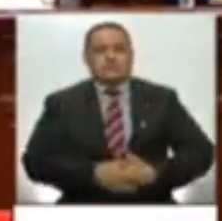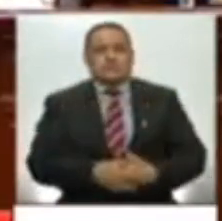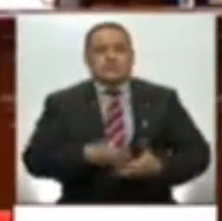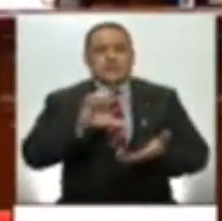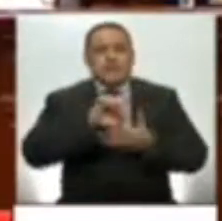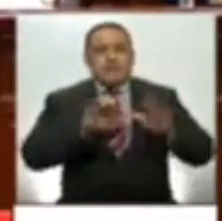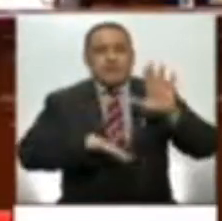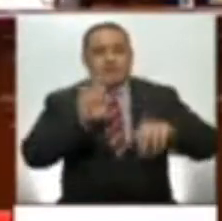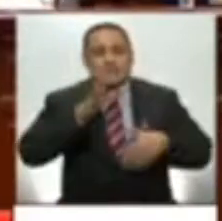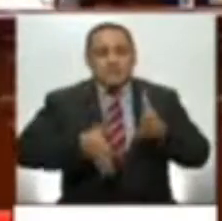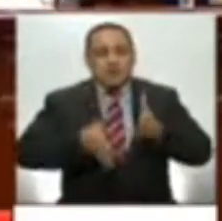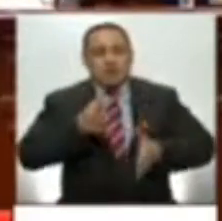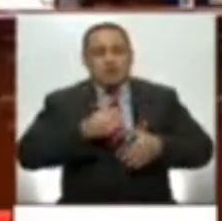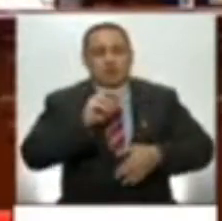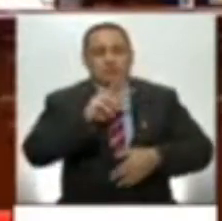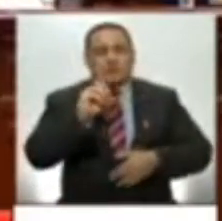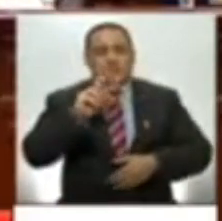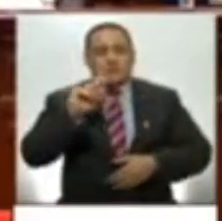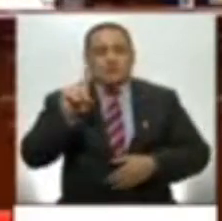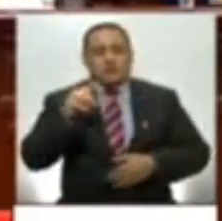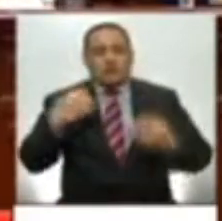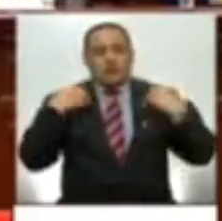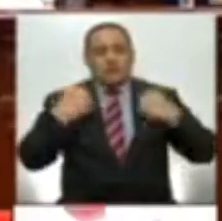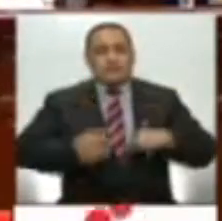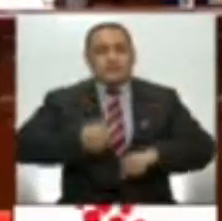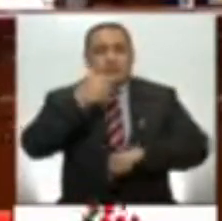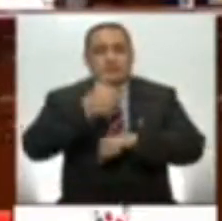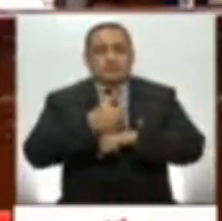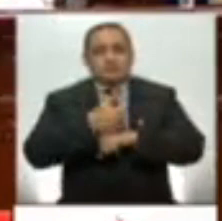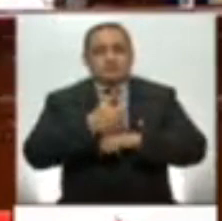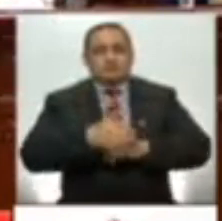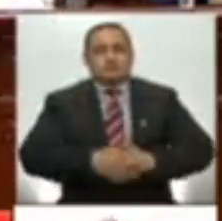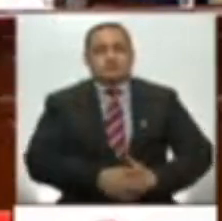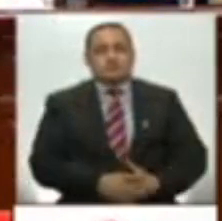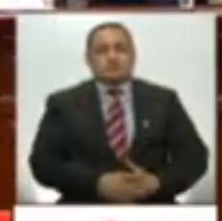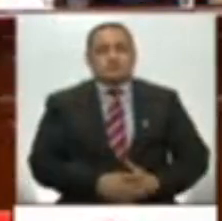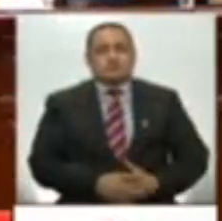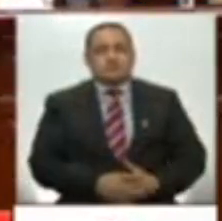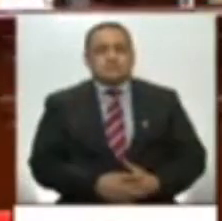Lima, 15 de julio de 2021. Oficialía Mayor.